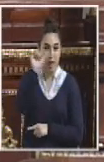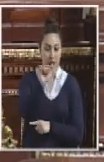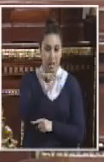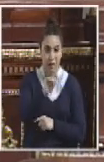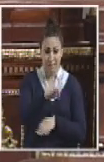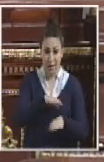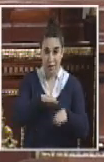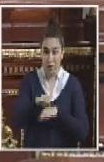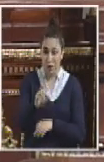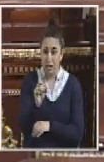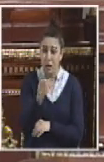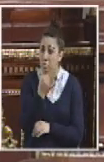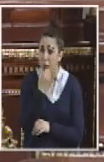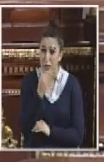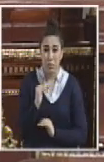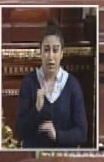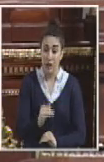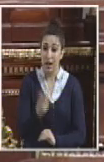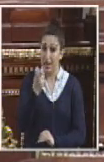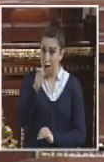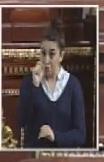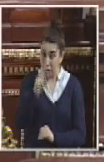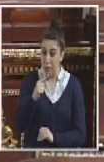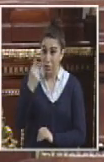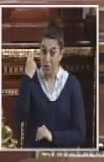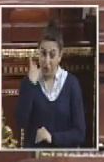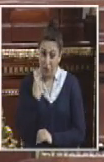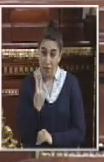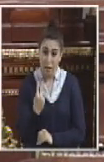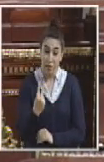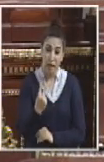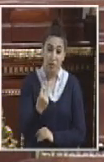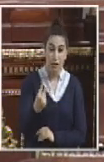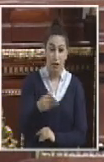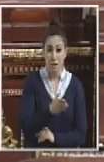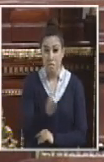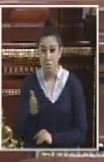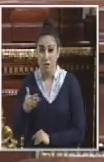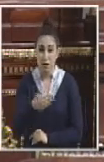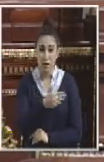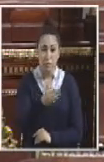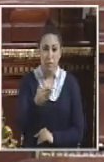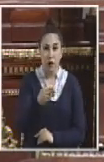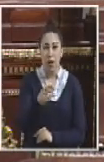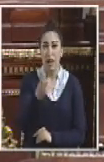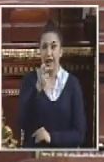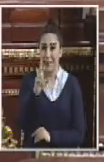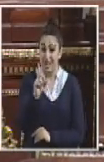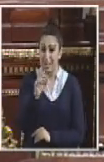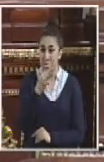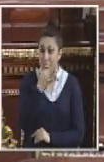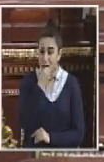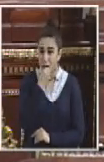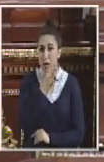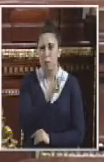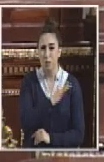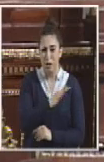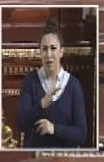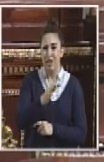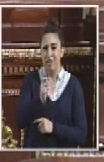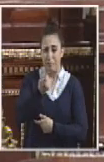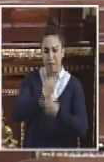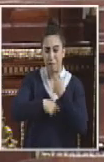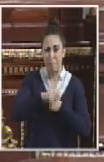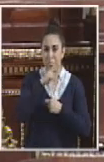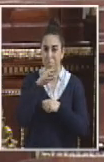Esos viajes, justo esos viajes, son los que potencialmente pueden ser sustituidos por la